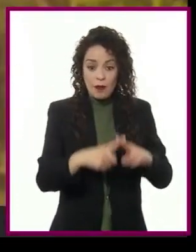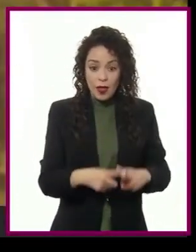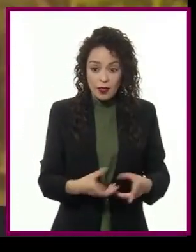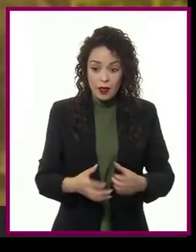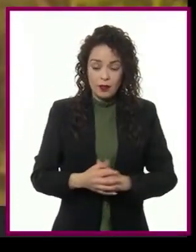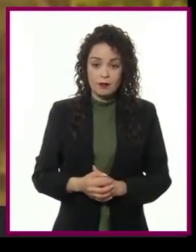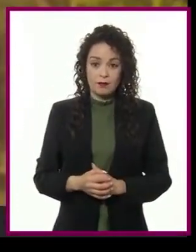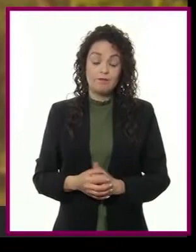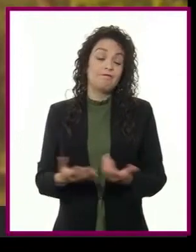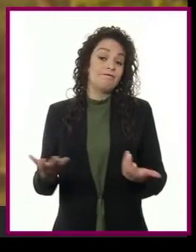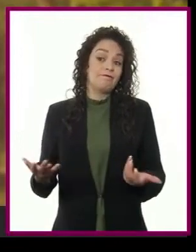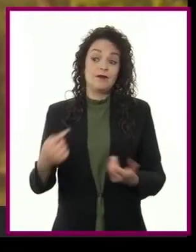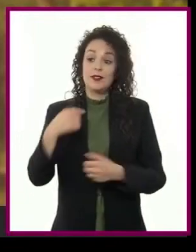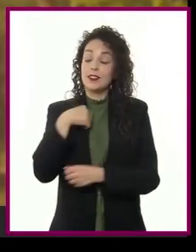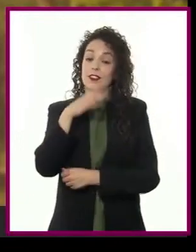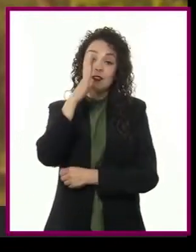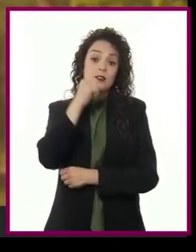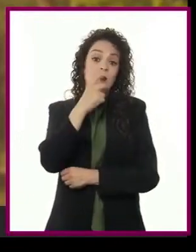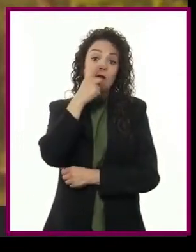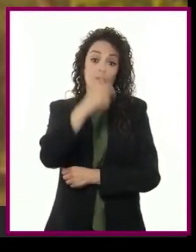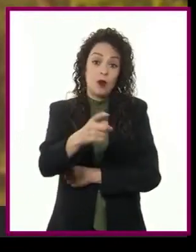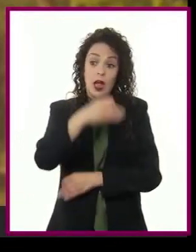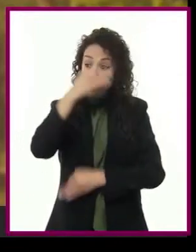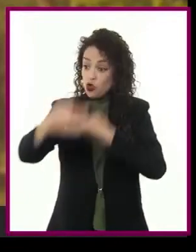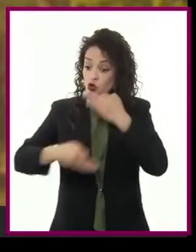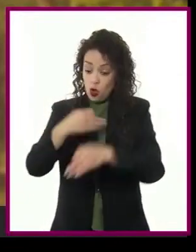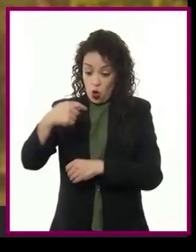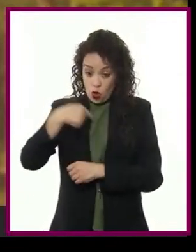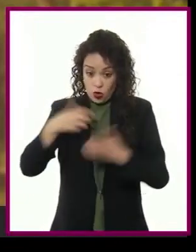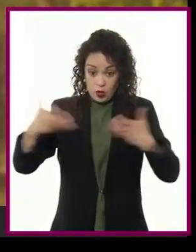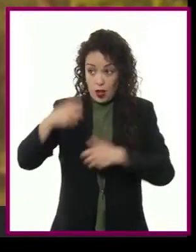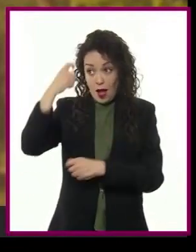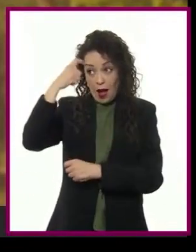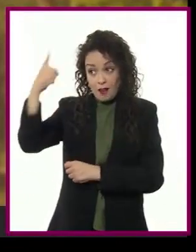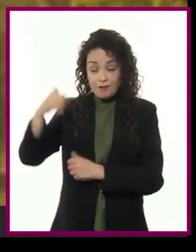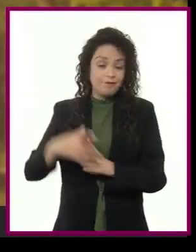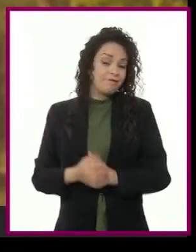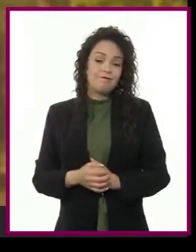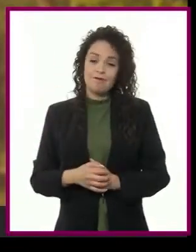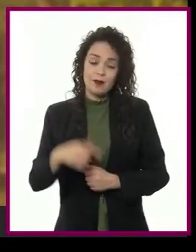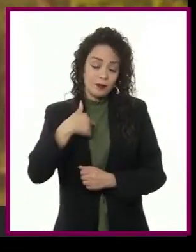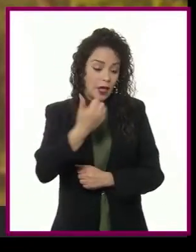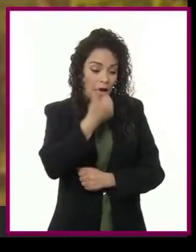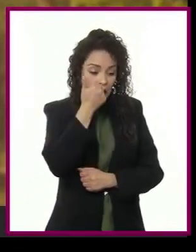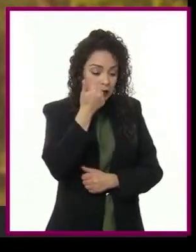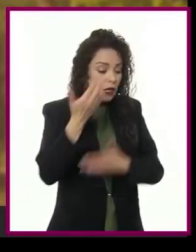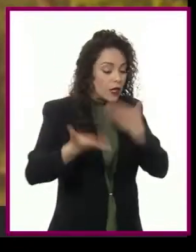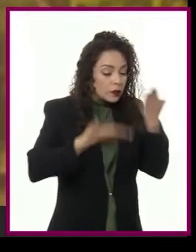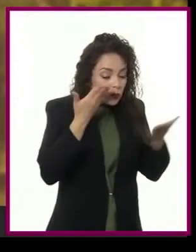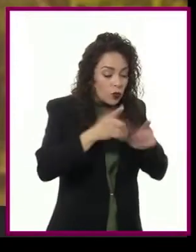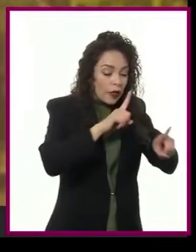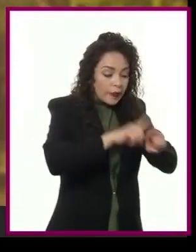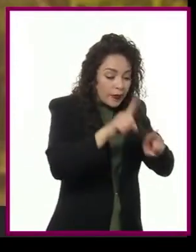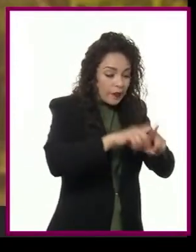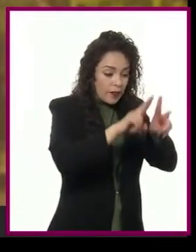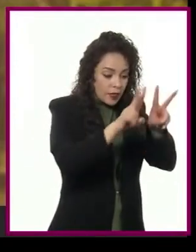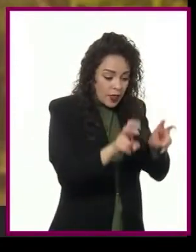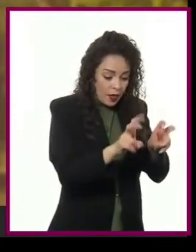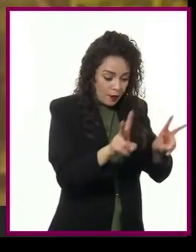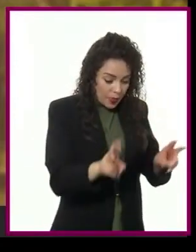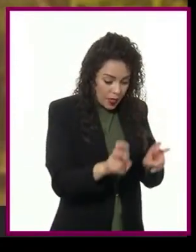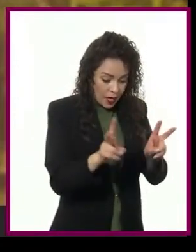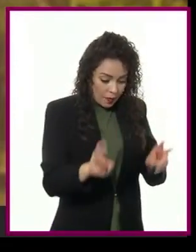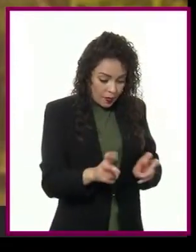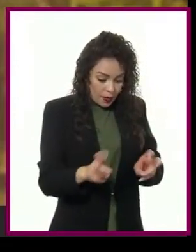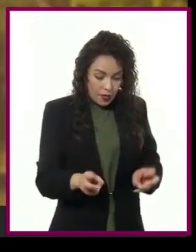título personal estas aportaciones. Mis discípulos estudiaron diversos temas y se sumaron a la